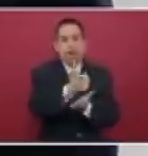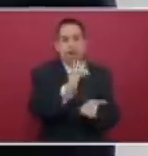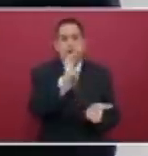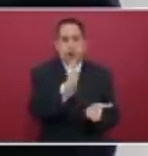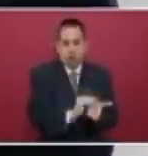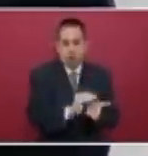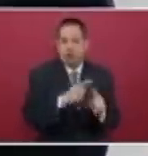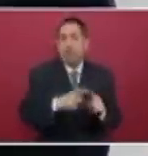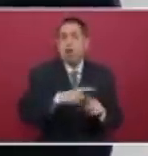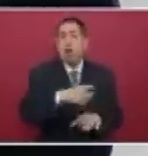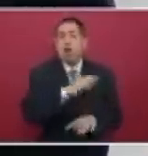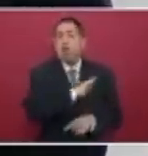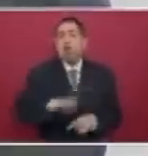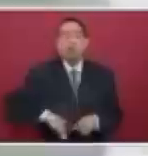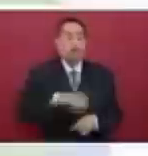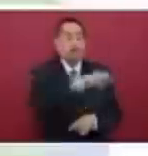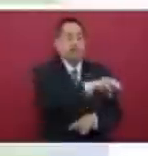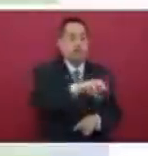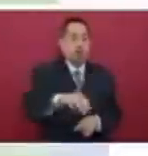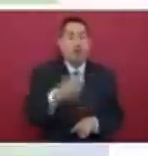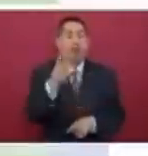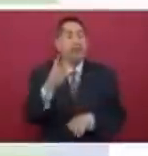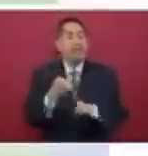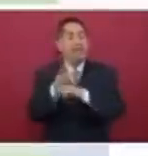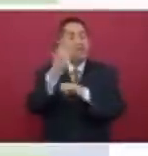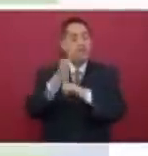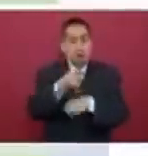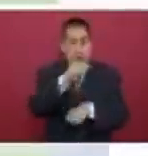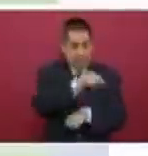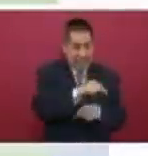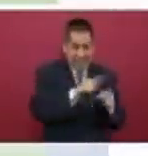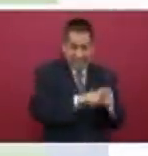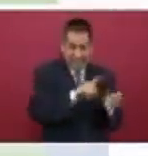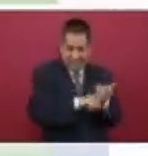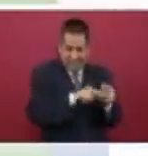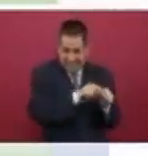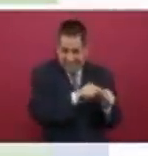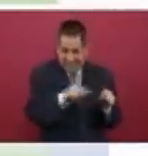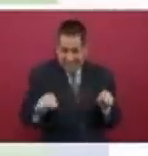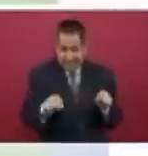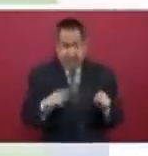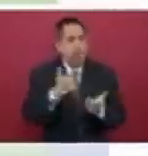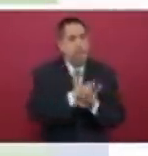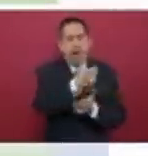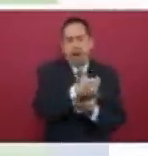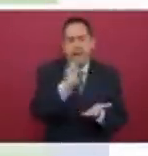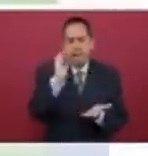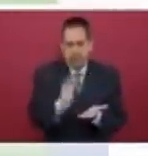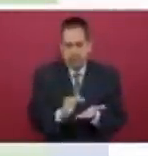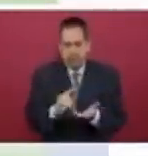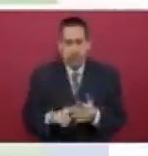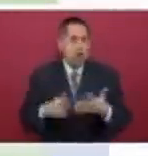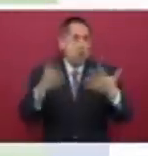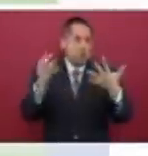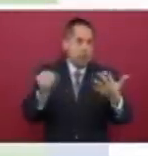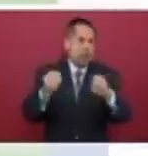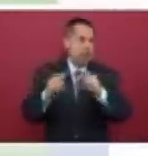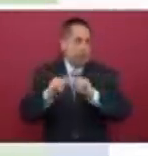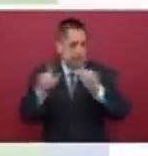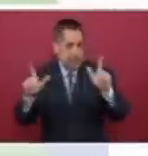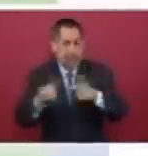los municipios de los tres estados donde hay infraestructura de este proyecto insisto son 9 en la escala